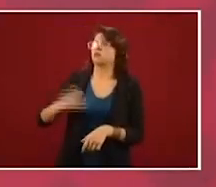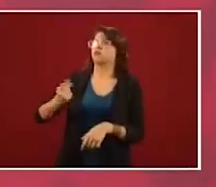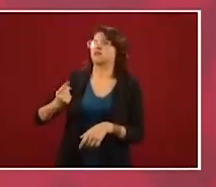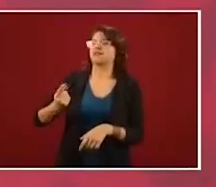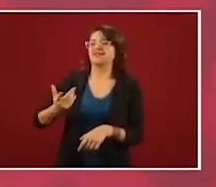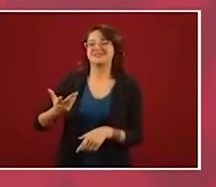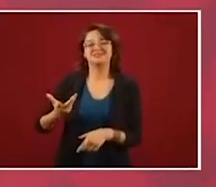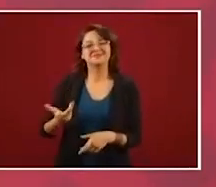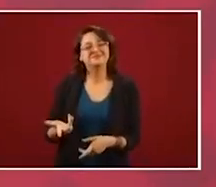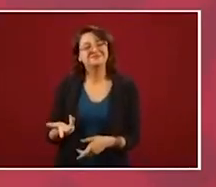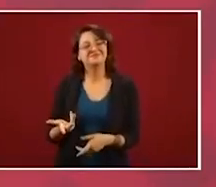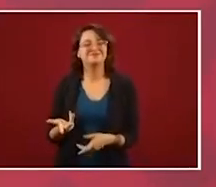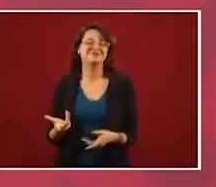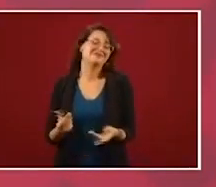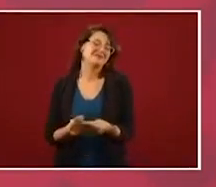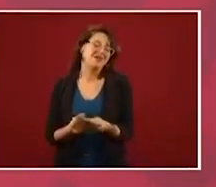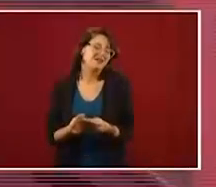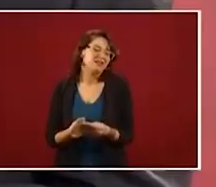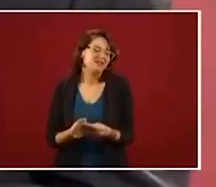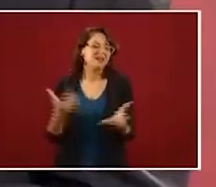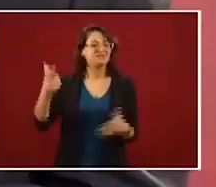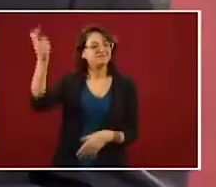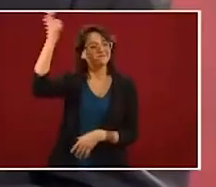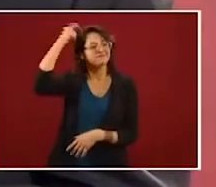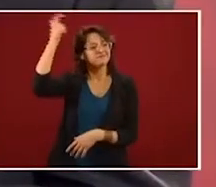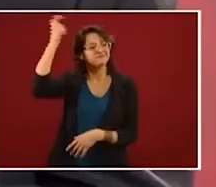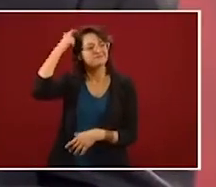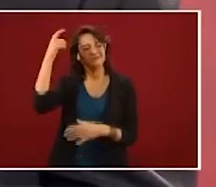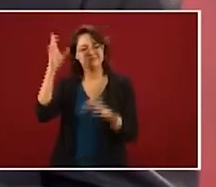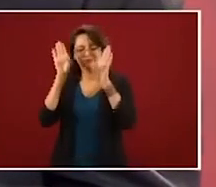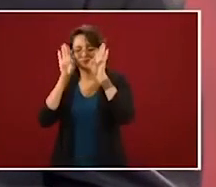claro, un pensamiento conservador.